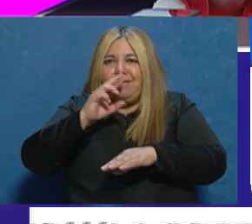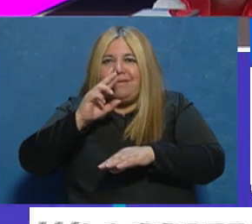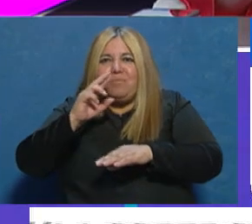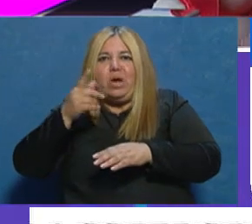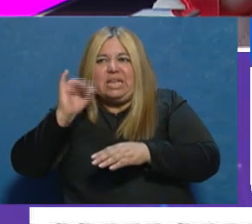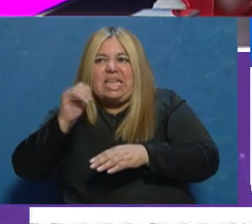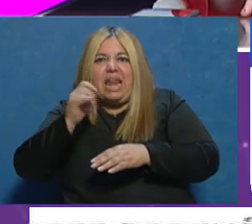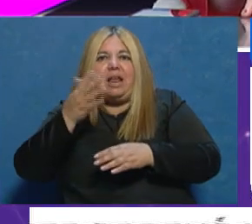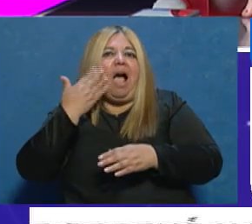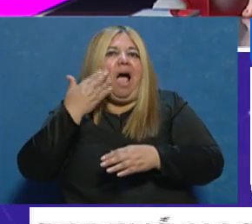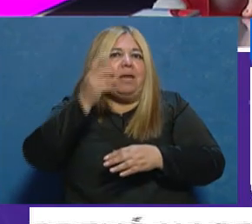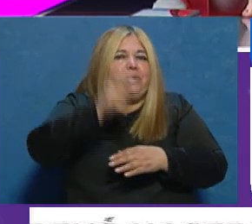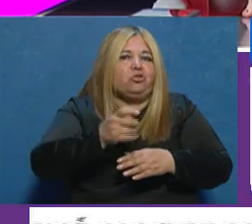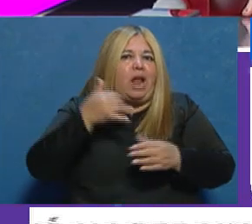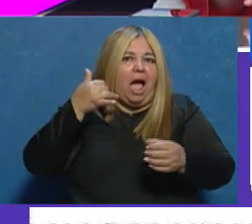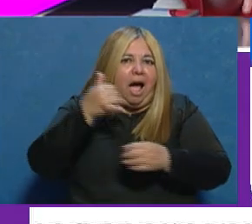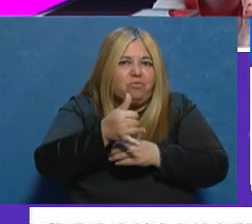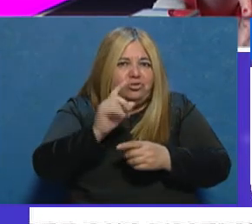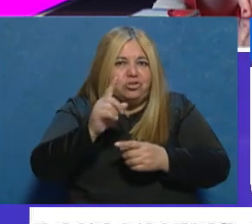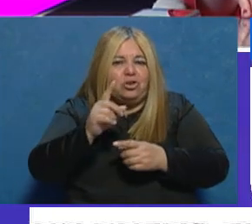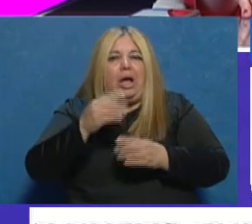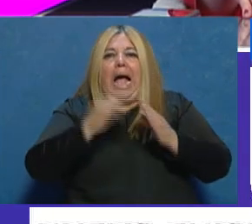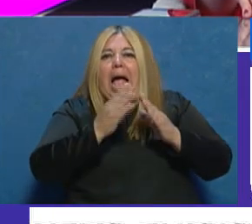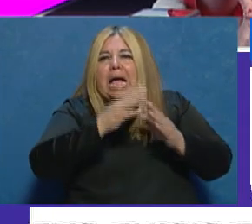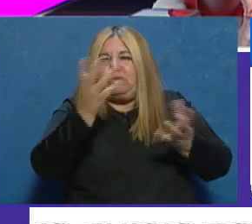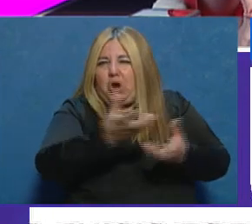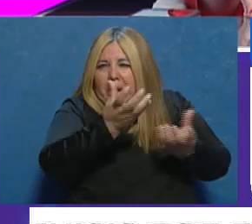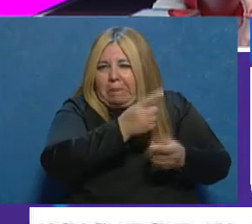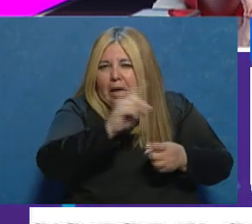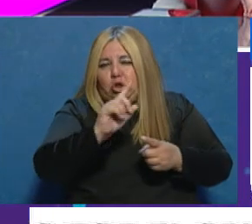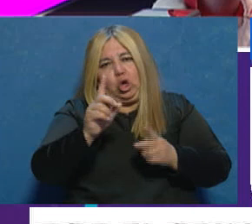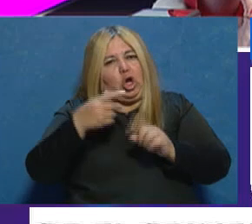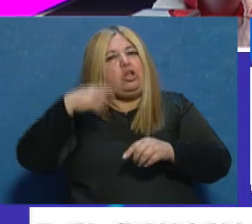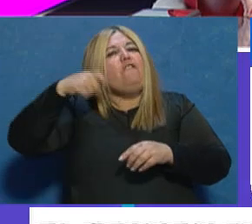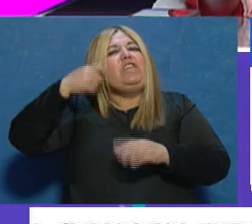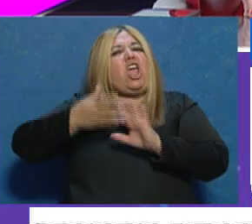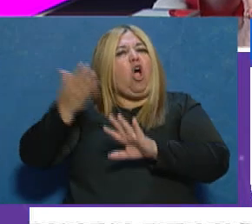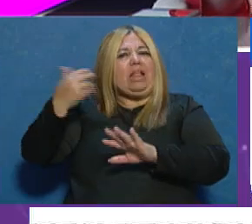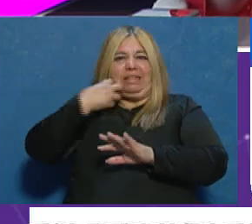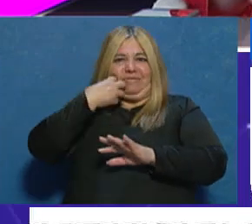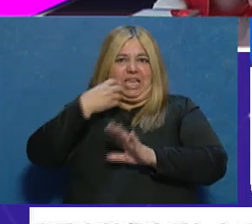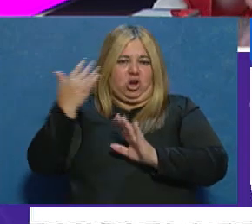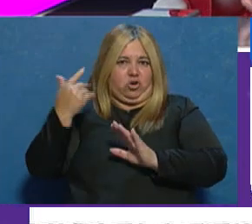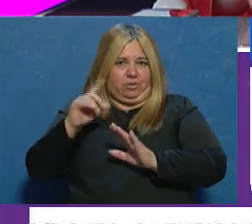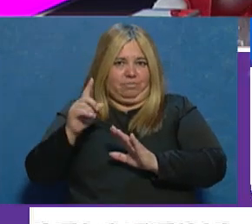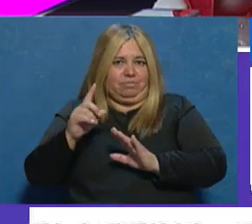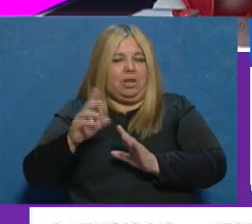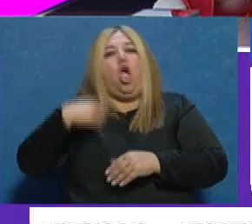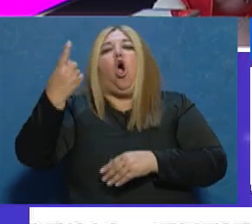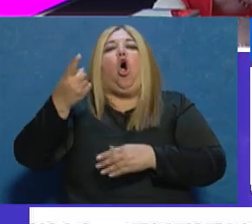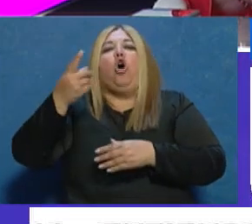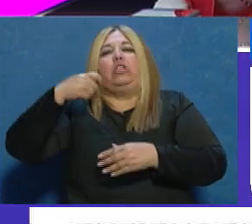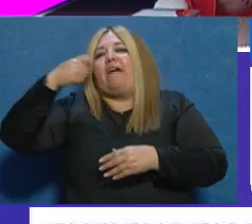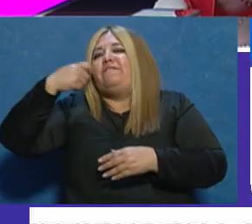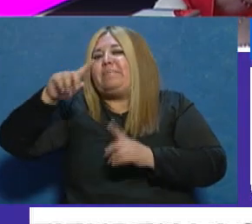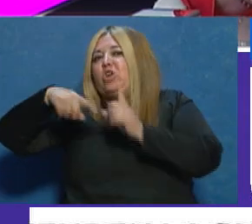tiene la justicia en su mano y que serían una prueba importante para la situación de los acusados. Claramente